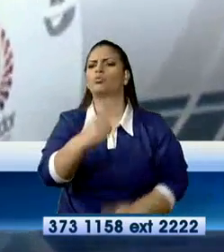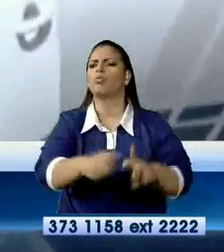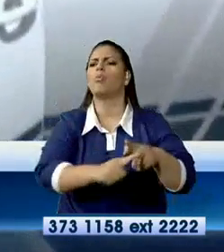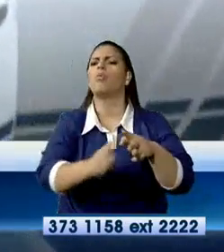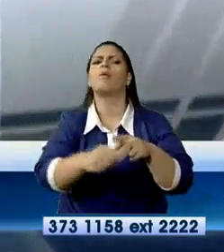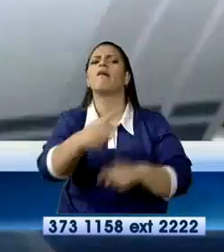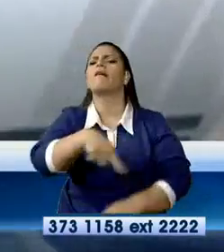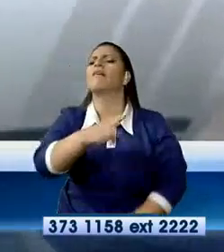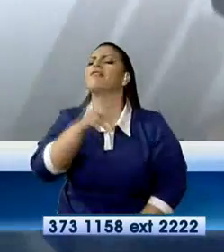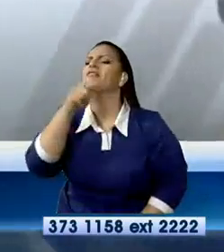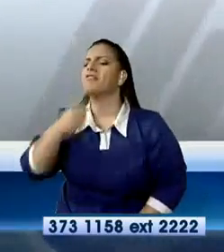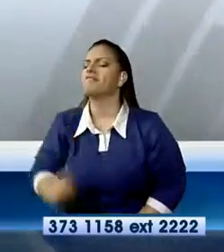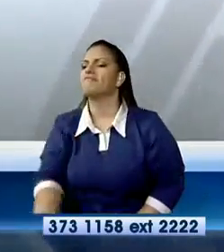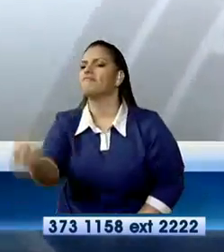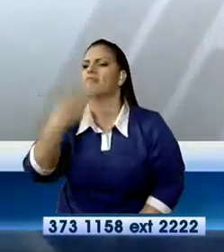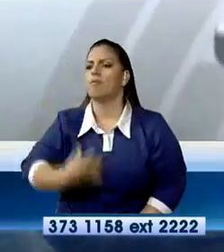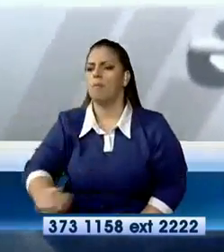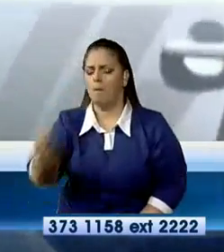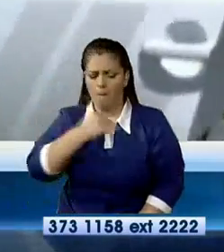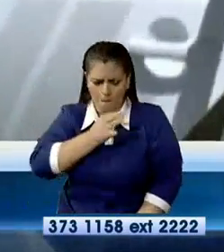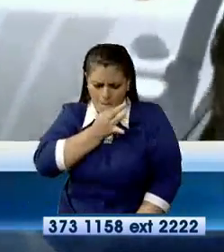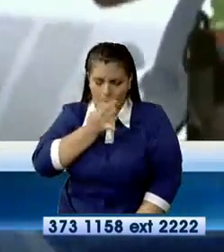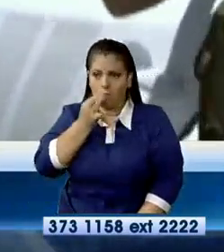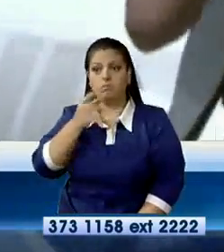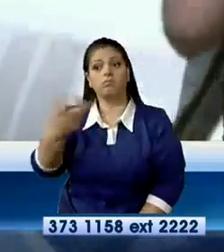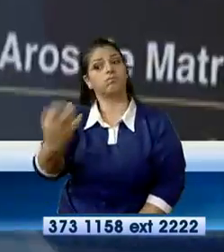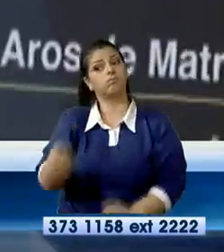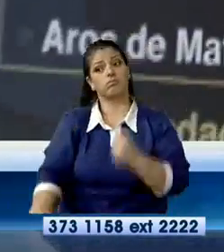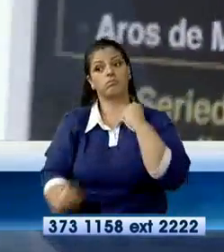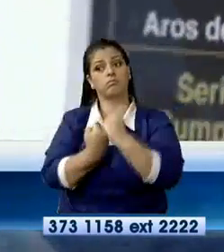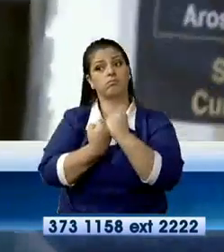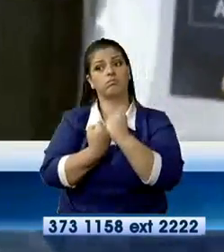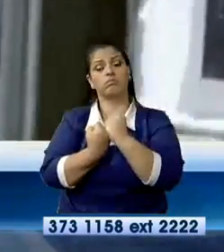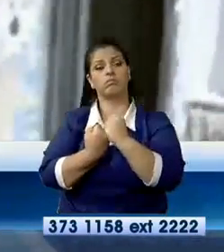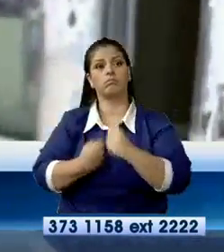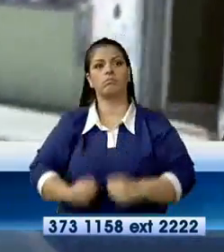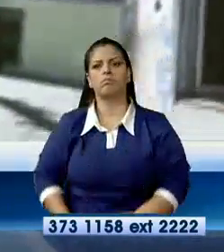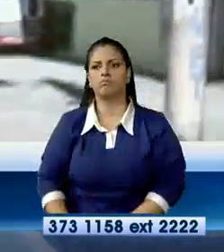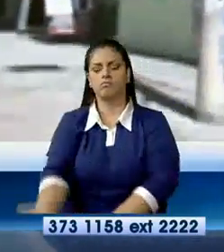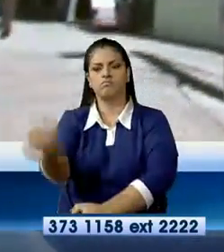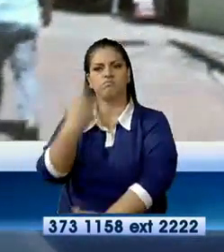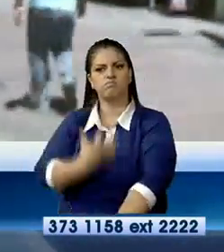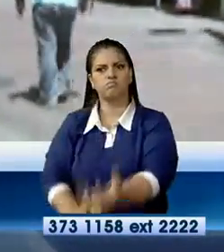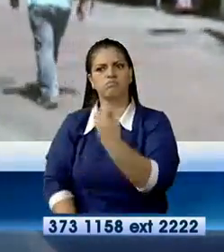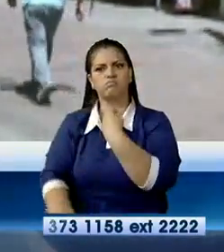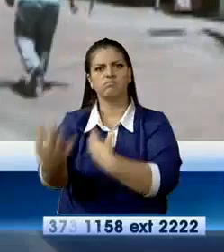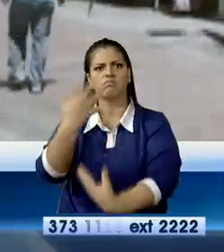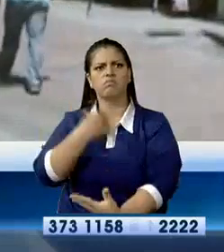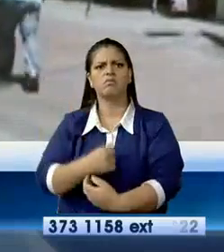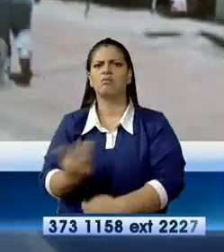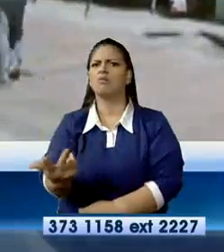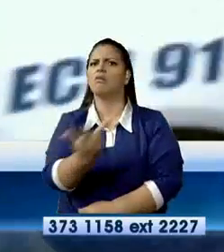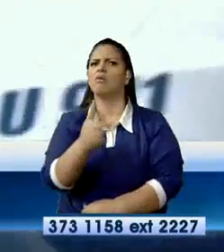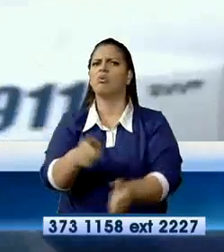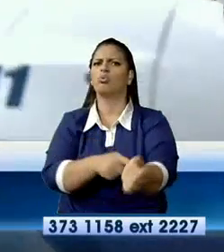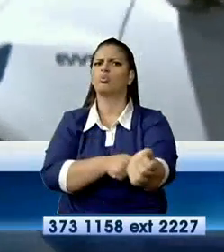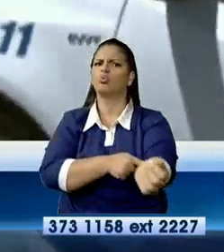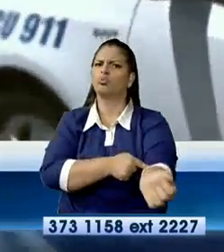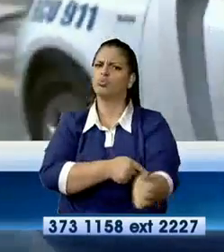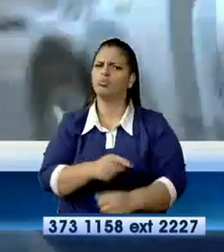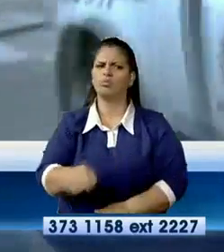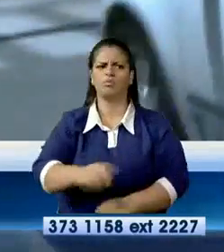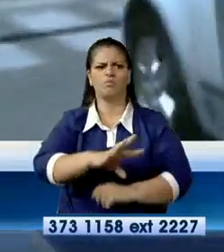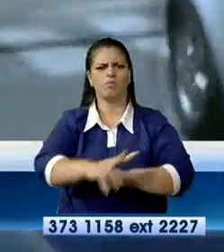atenta, pues presumen que se trataba de una organización delictiva que aparentemente se movía por Sangolquí y Machachi.